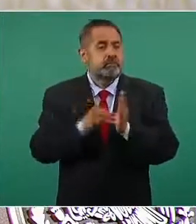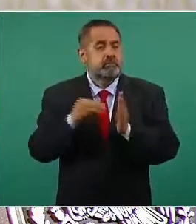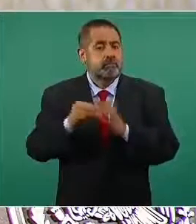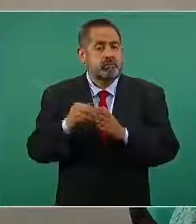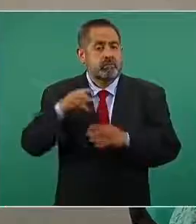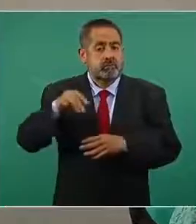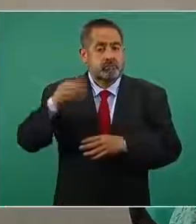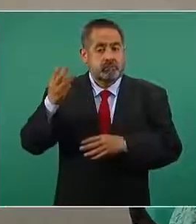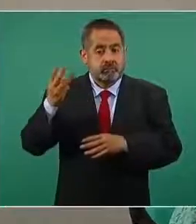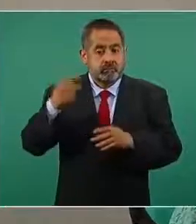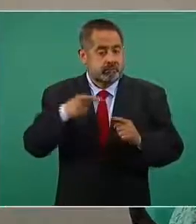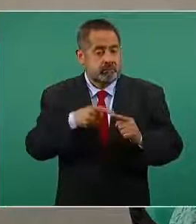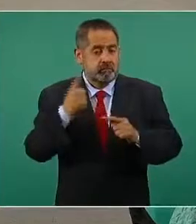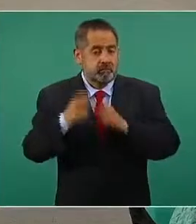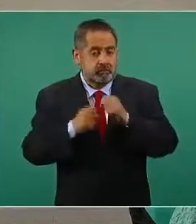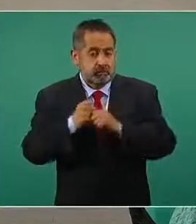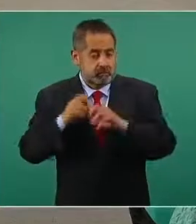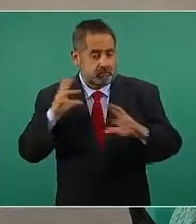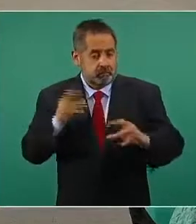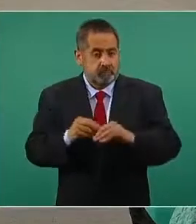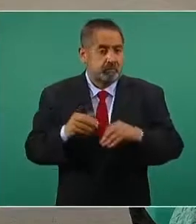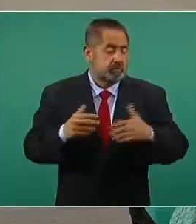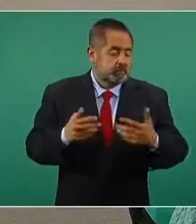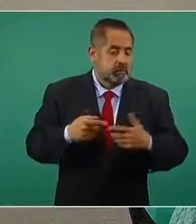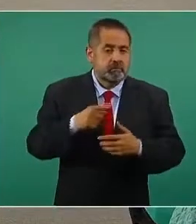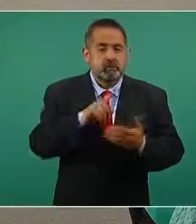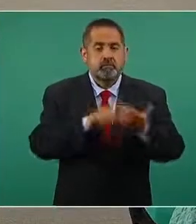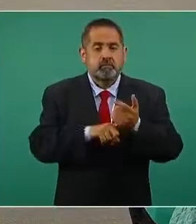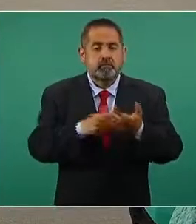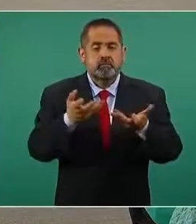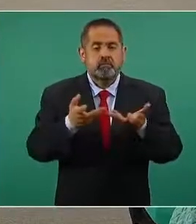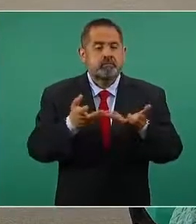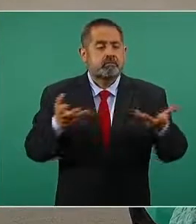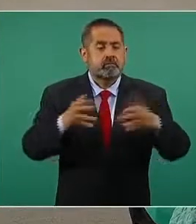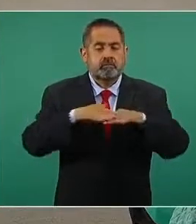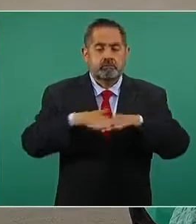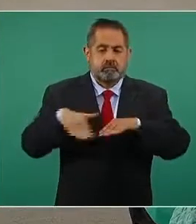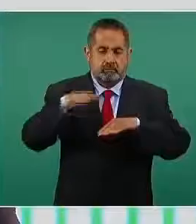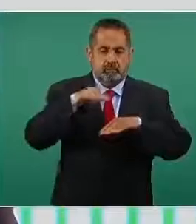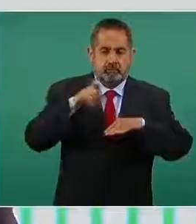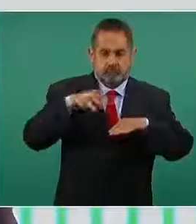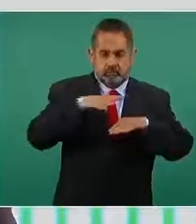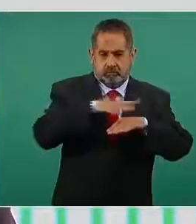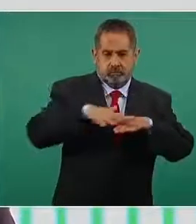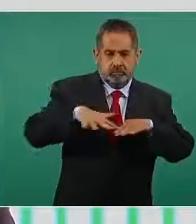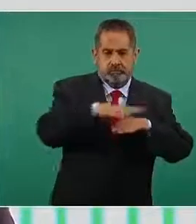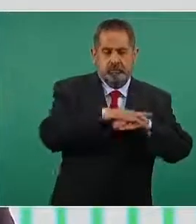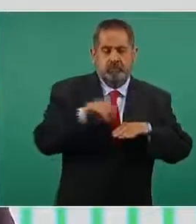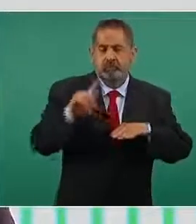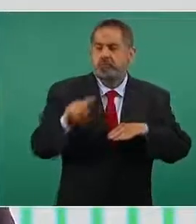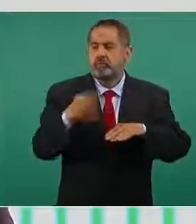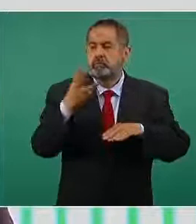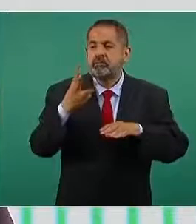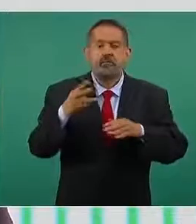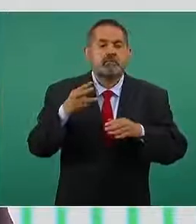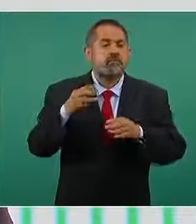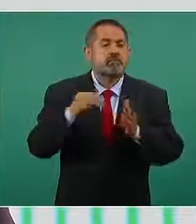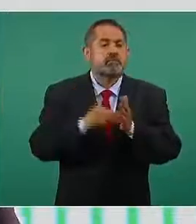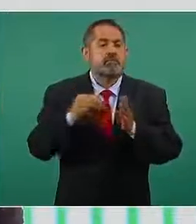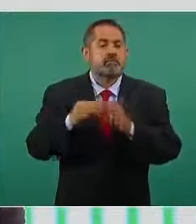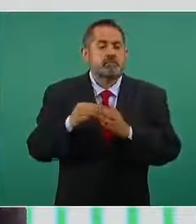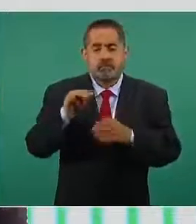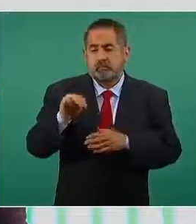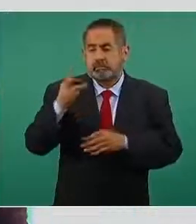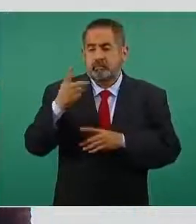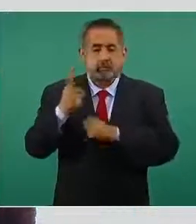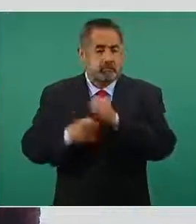cúbicos anuales, y mientras que el agua superficial se extrae en 73 millones de metros cúbicos